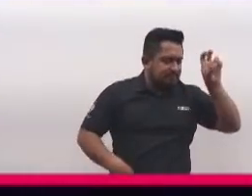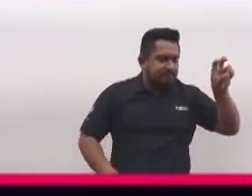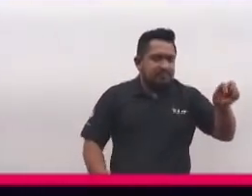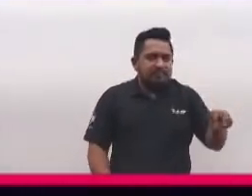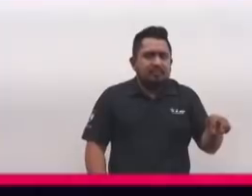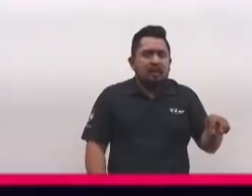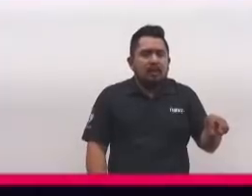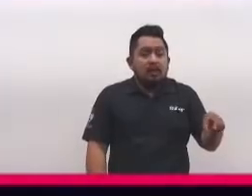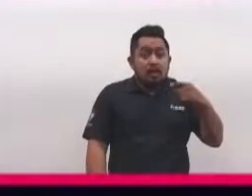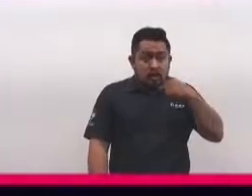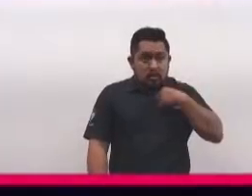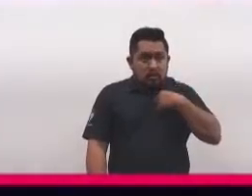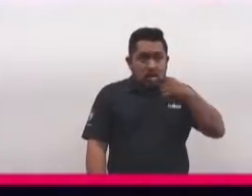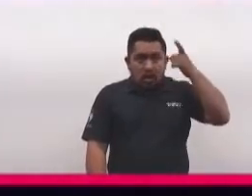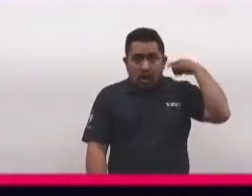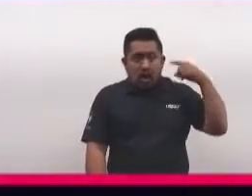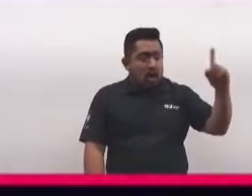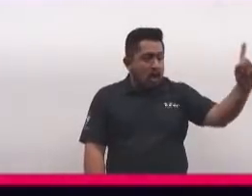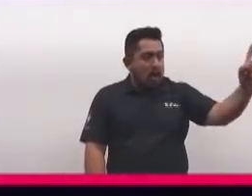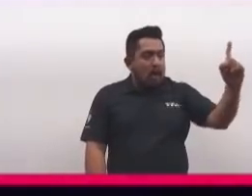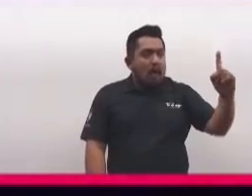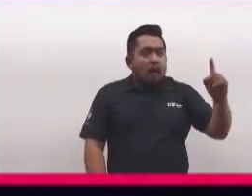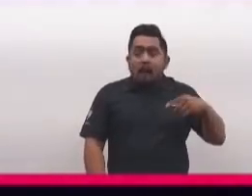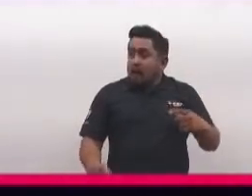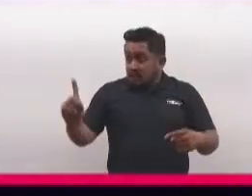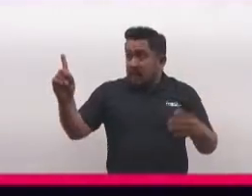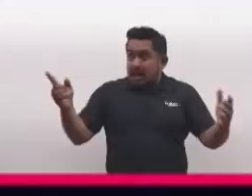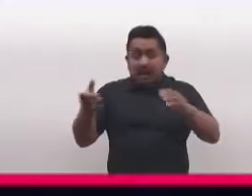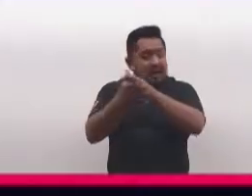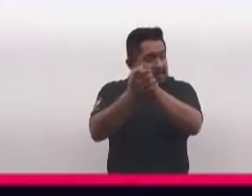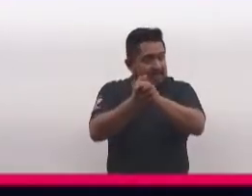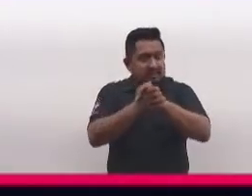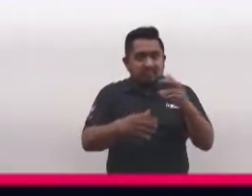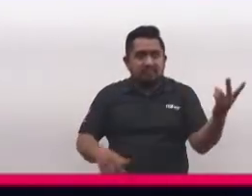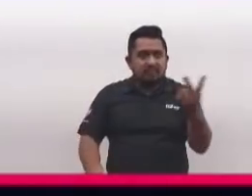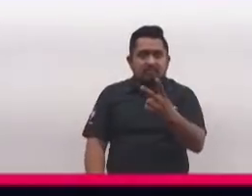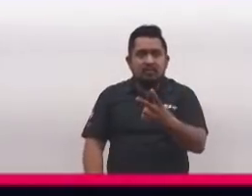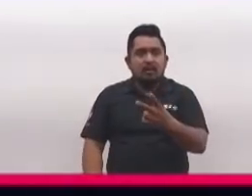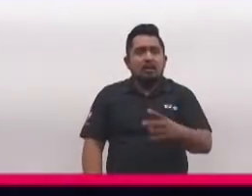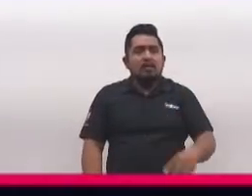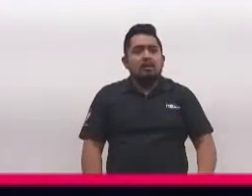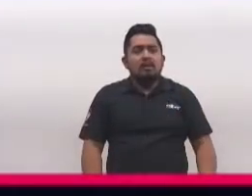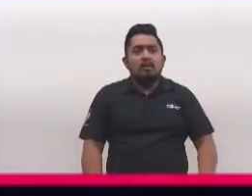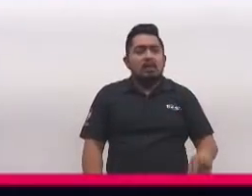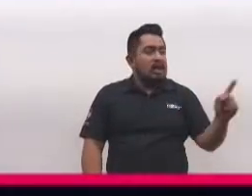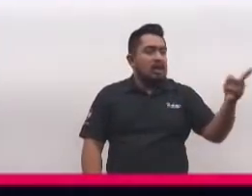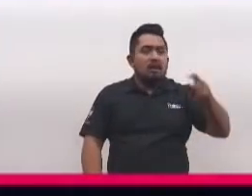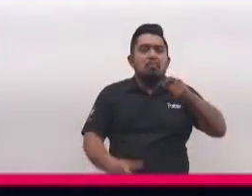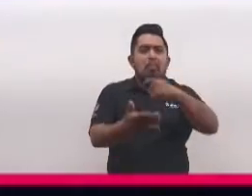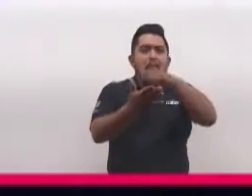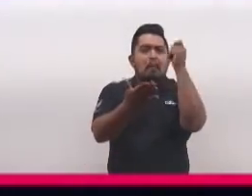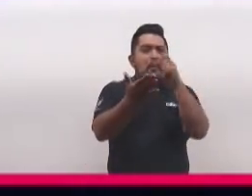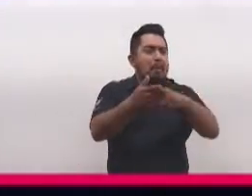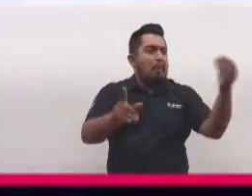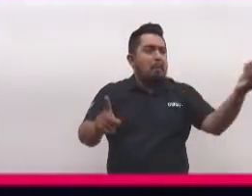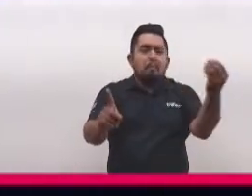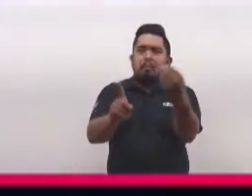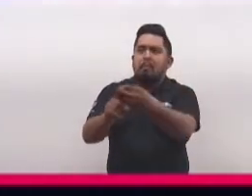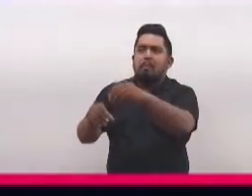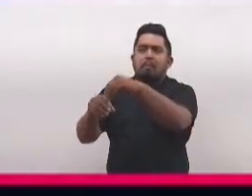y le presenté al corredor de el banco al cliente mío y él iba a aplicar por el crédito y que le dan el crédito